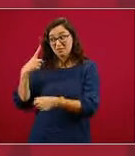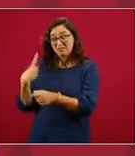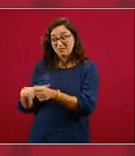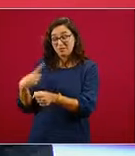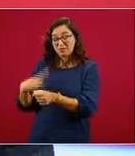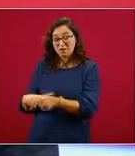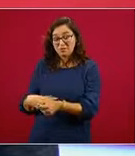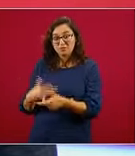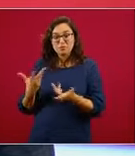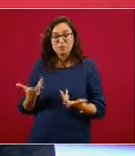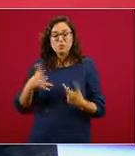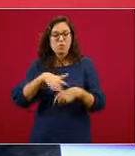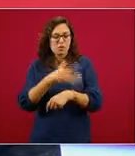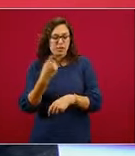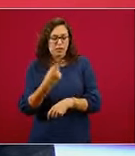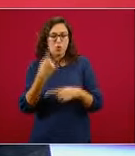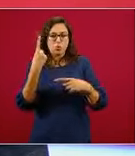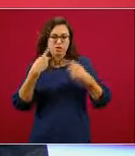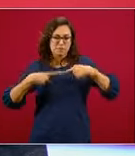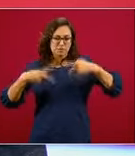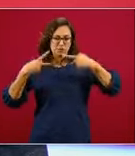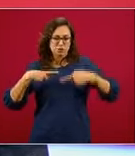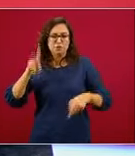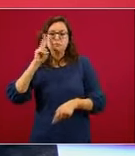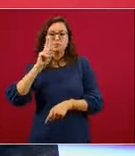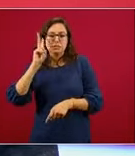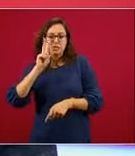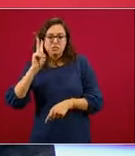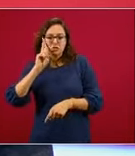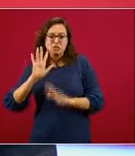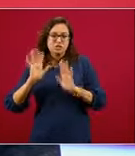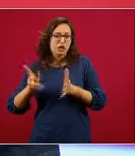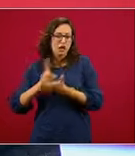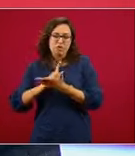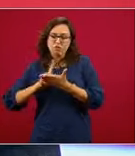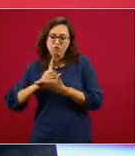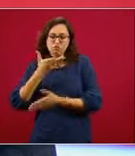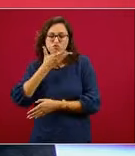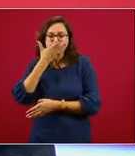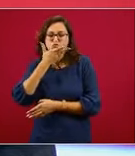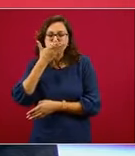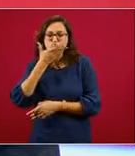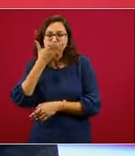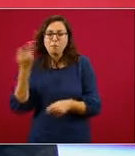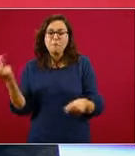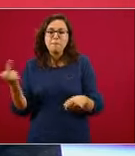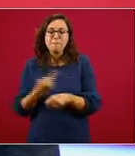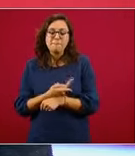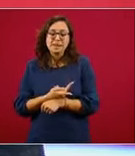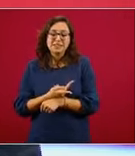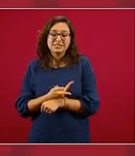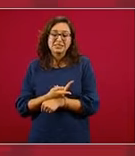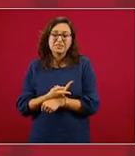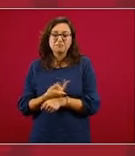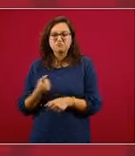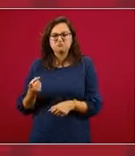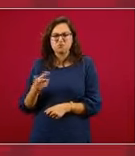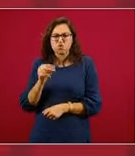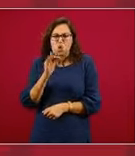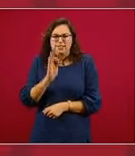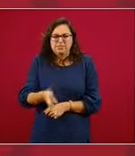alguien que está dependiendo de una sustancia o tiene un consumo patológico, habitualmente el corazón de este padecimiento es la